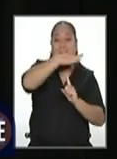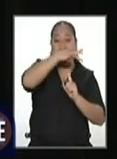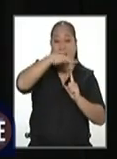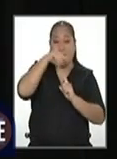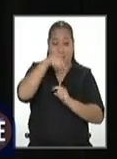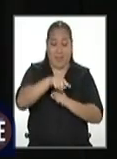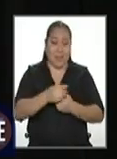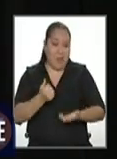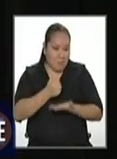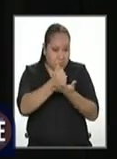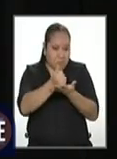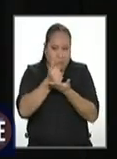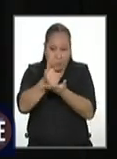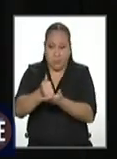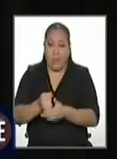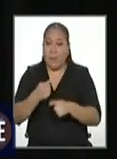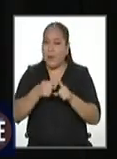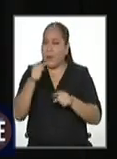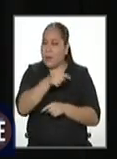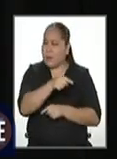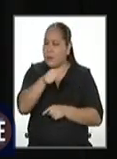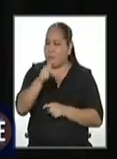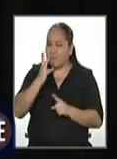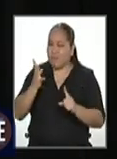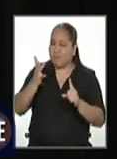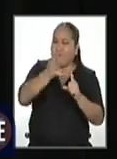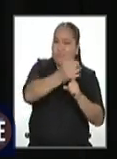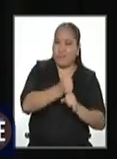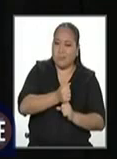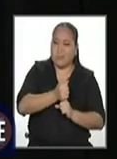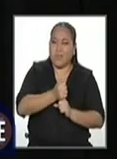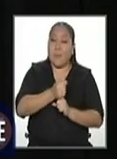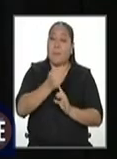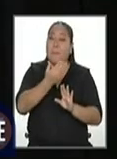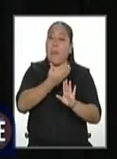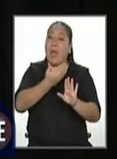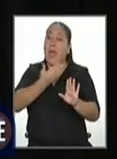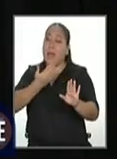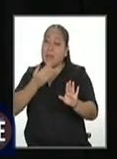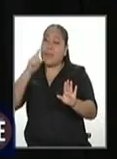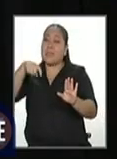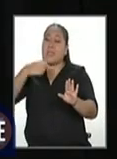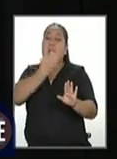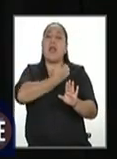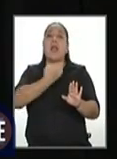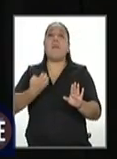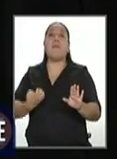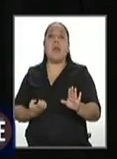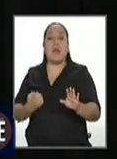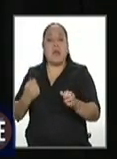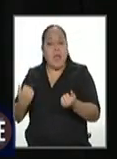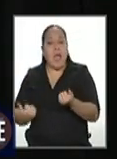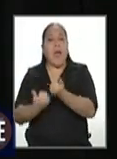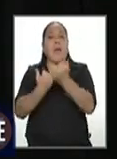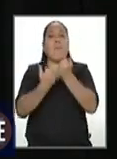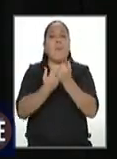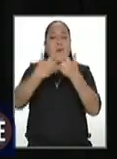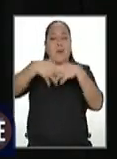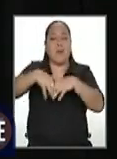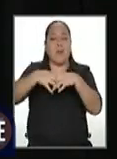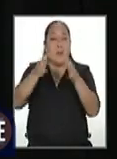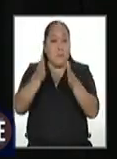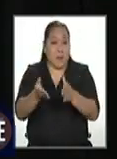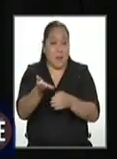Pero esto no será posible si no tenemos un Estado que apoye al emprendedor, si